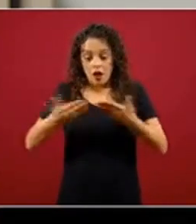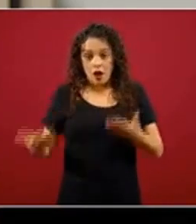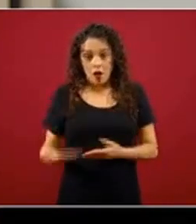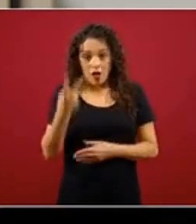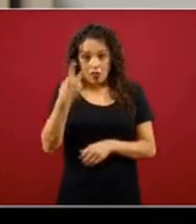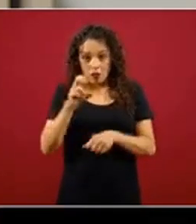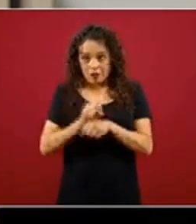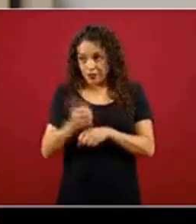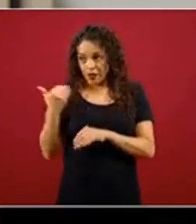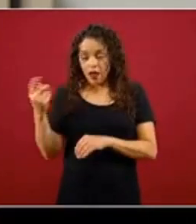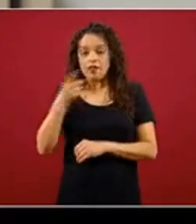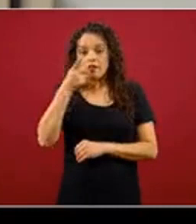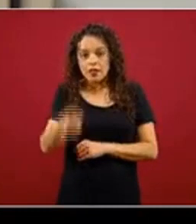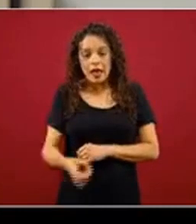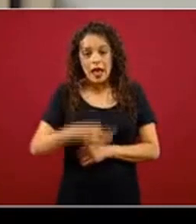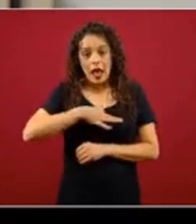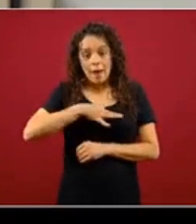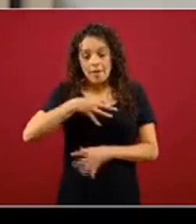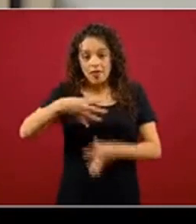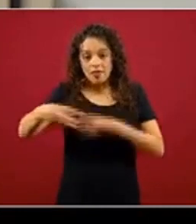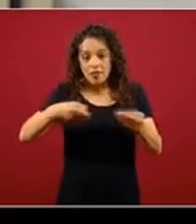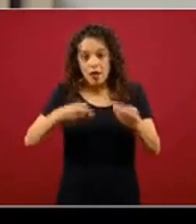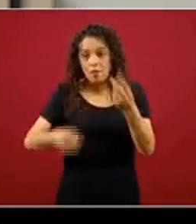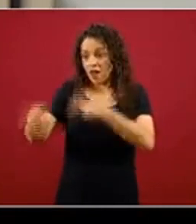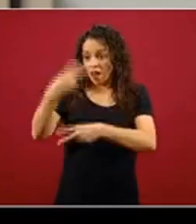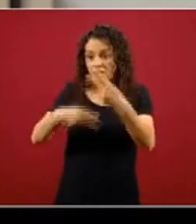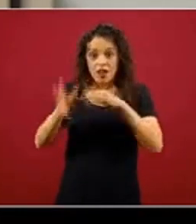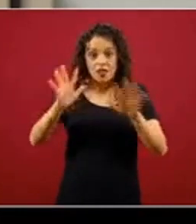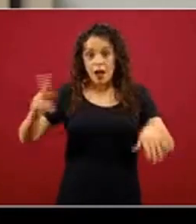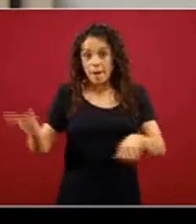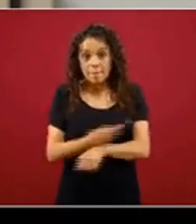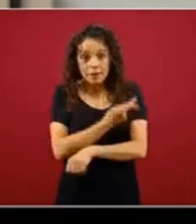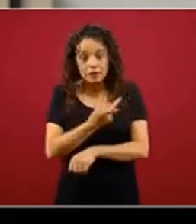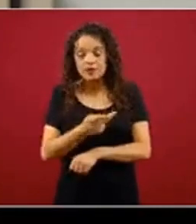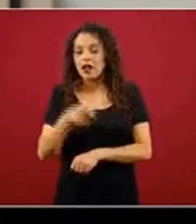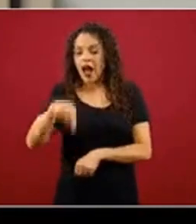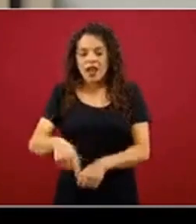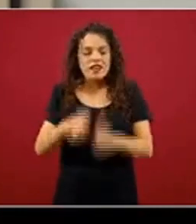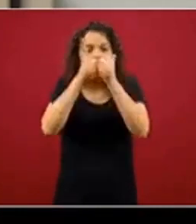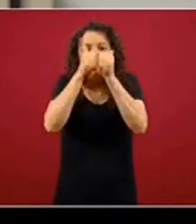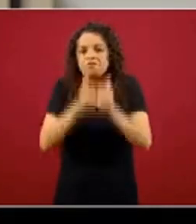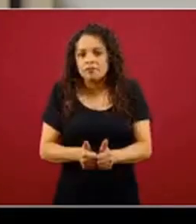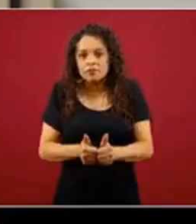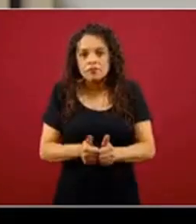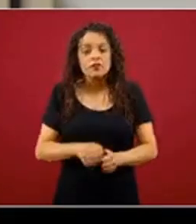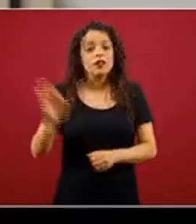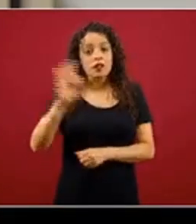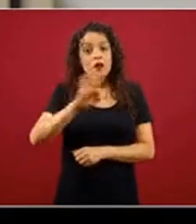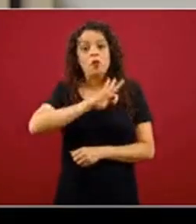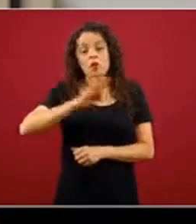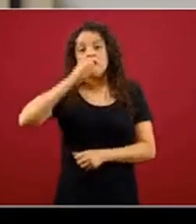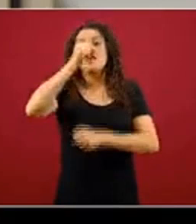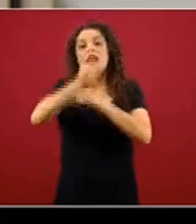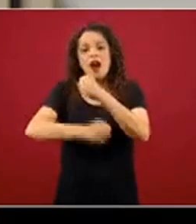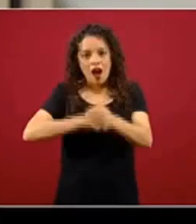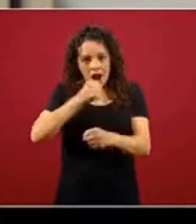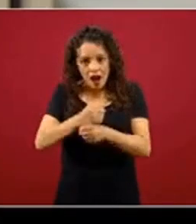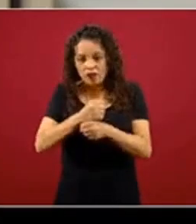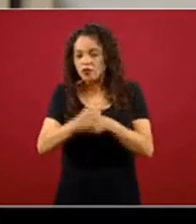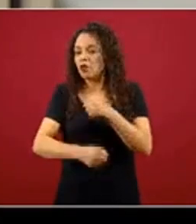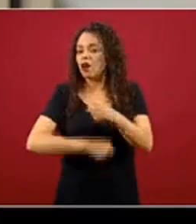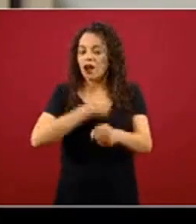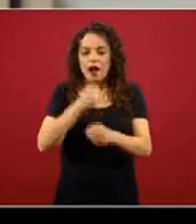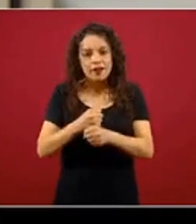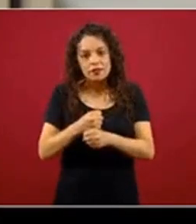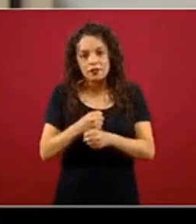es una epidemia que llegó para quedarse en muchos sentidos. Es una epidemia que incluso puede durar años, el coronavirus aquí entre nosotros, hasta que no haya una vacuna,